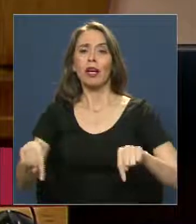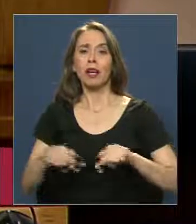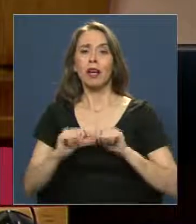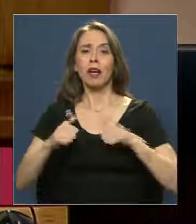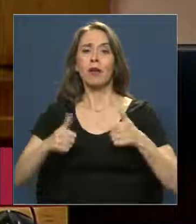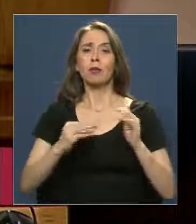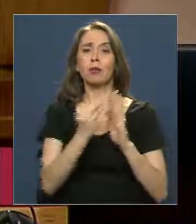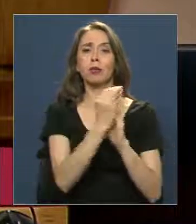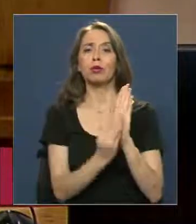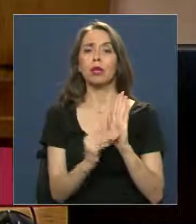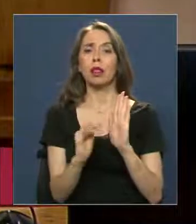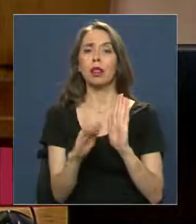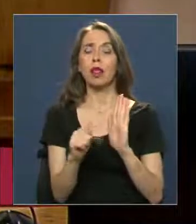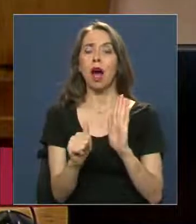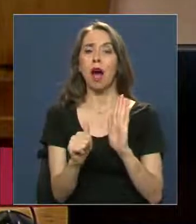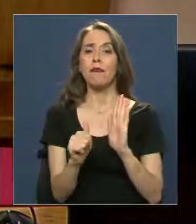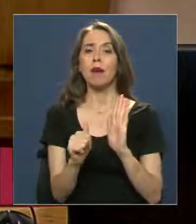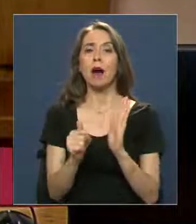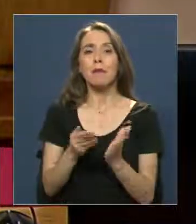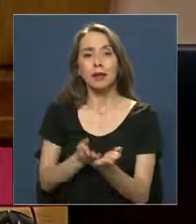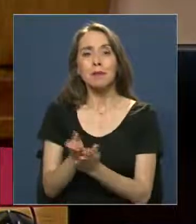discutirlo.